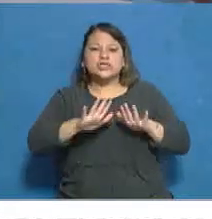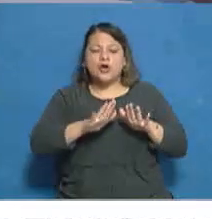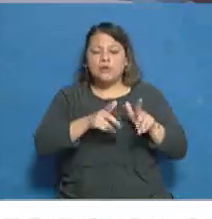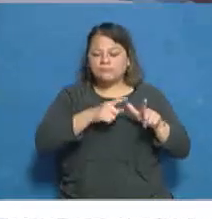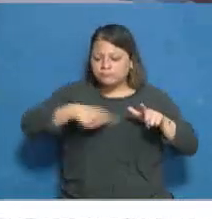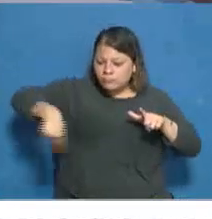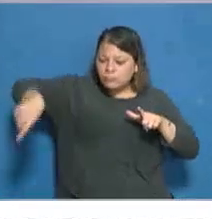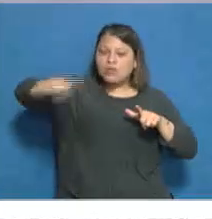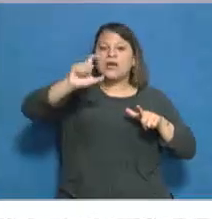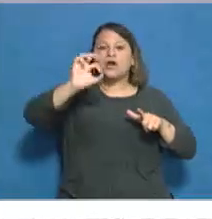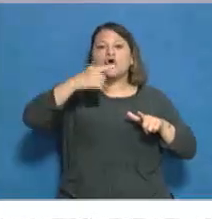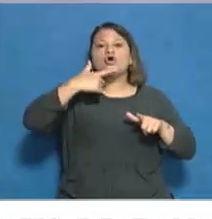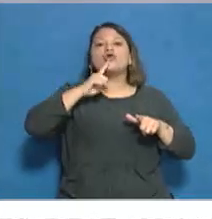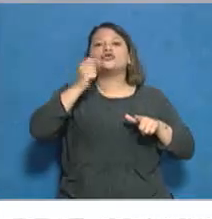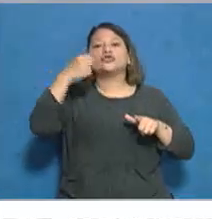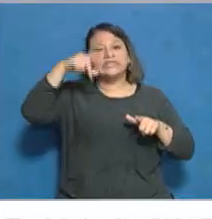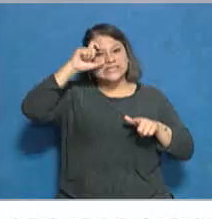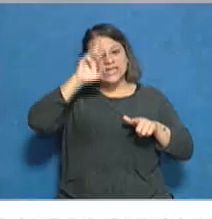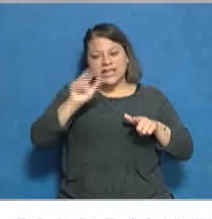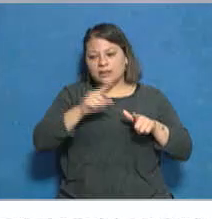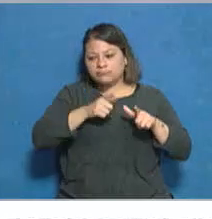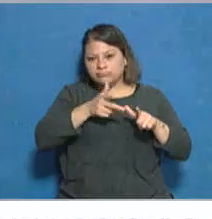pasando por la cola del camión,